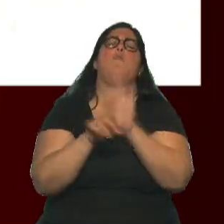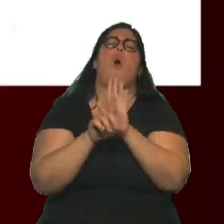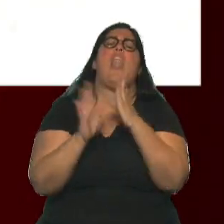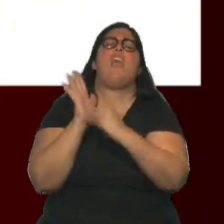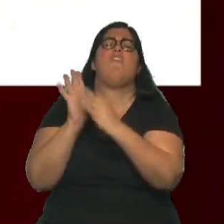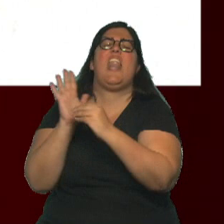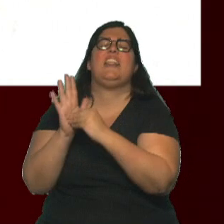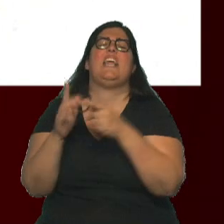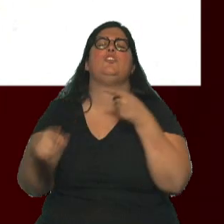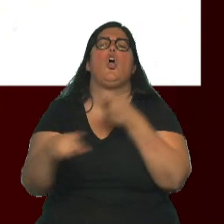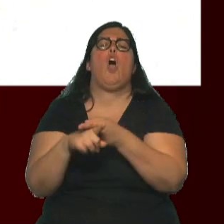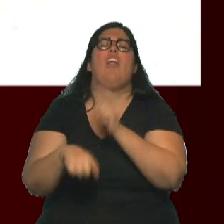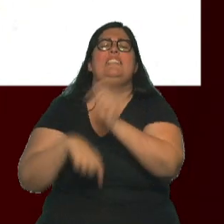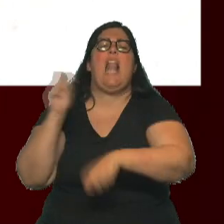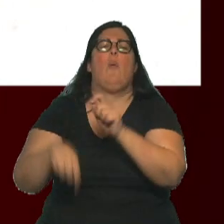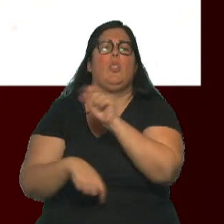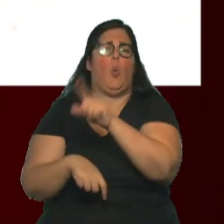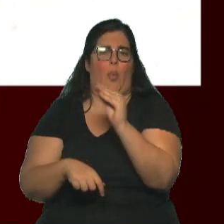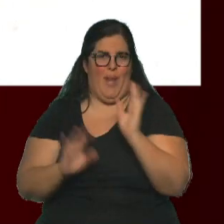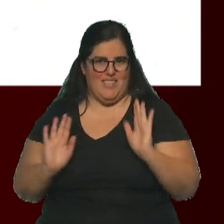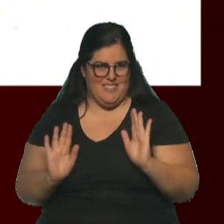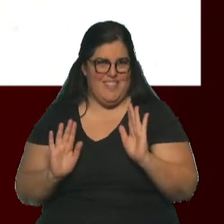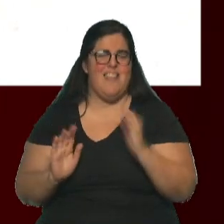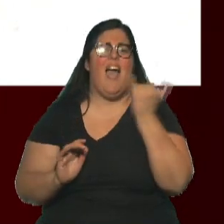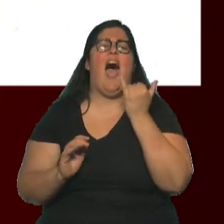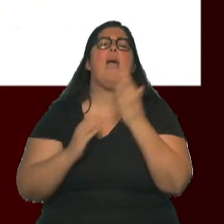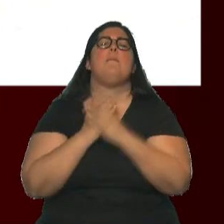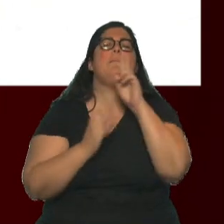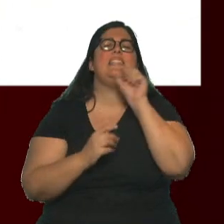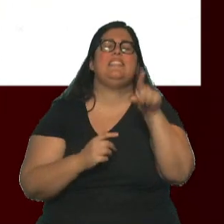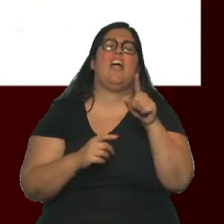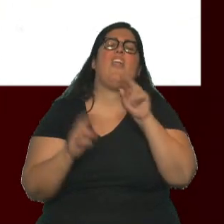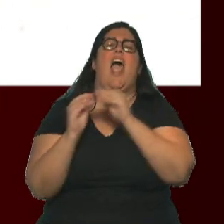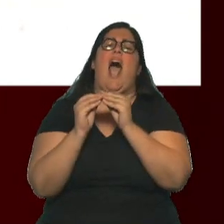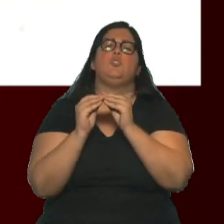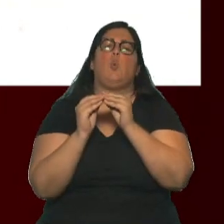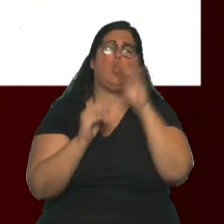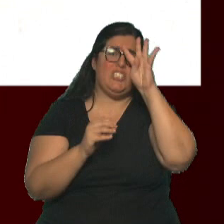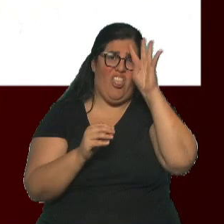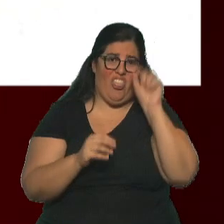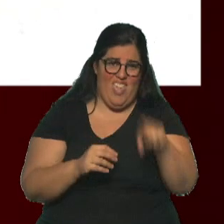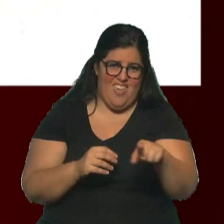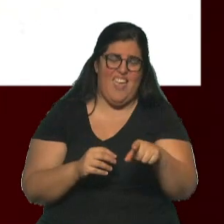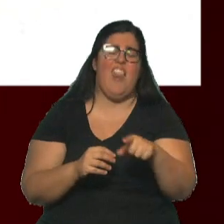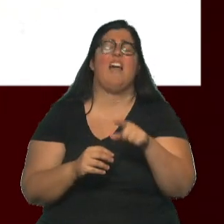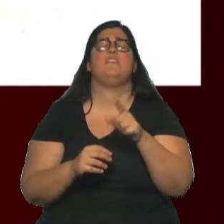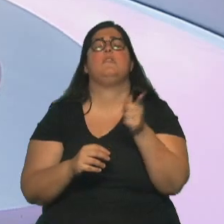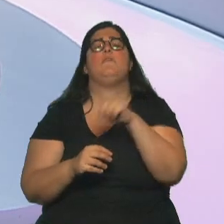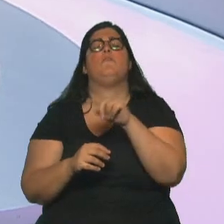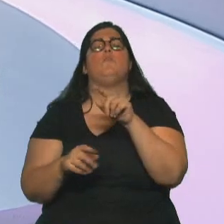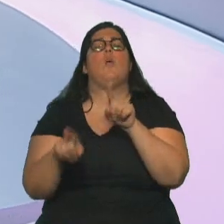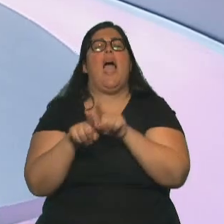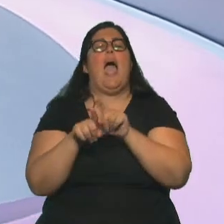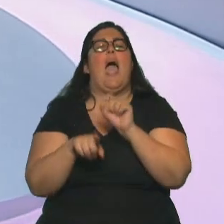Brasil. También tenemos una ministra de Asuntos Indígenas, tenemos a distintas, bueno, Aniel Franco, la misma